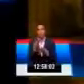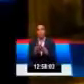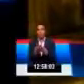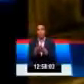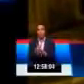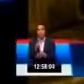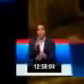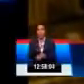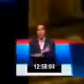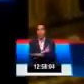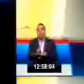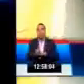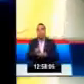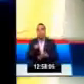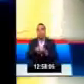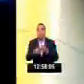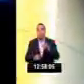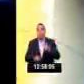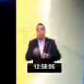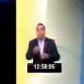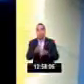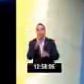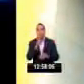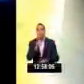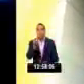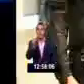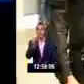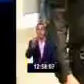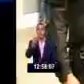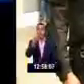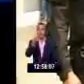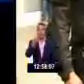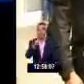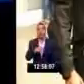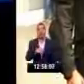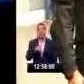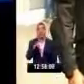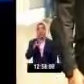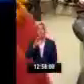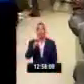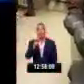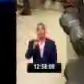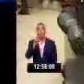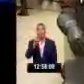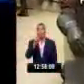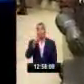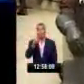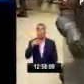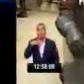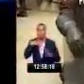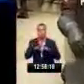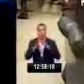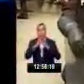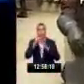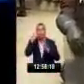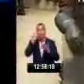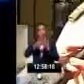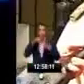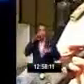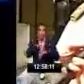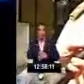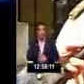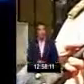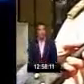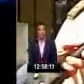capturas de dos dirigentes del transporte, Manolo Solís y Mesías Vicuña, quienes se allanó su domicilio para lograr su